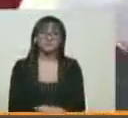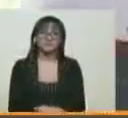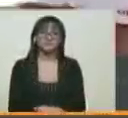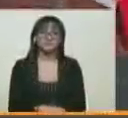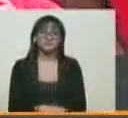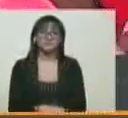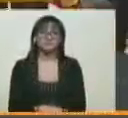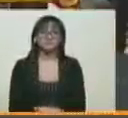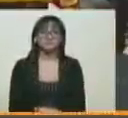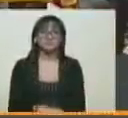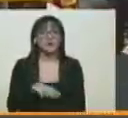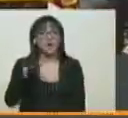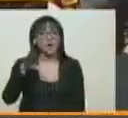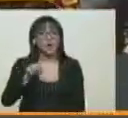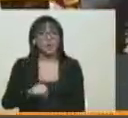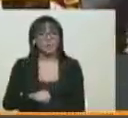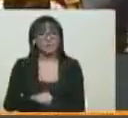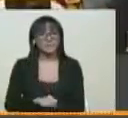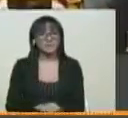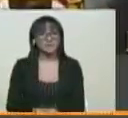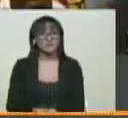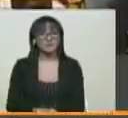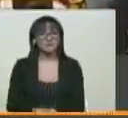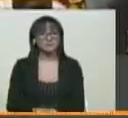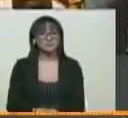Y vamos a comprar